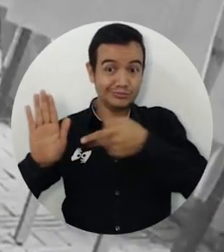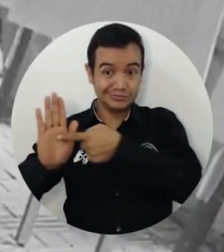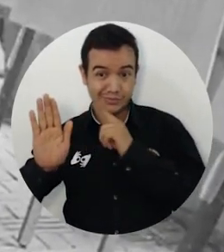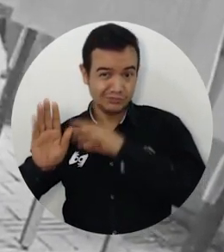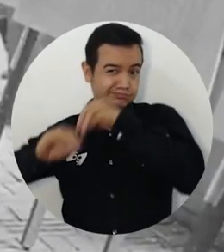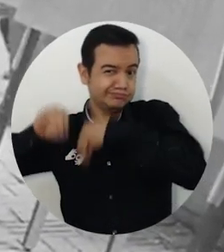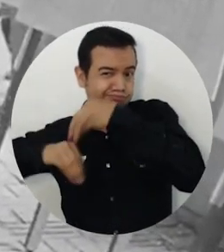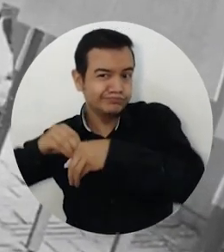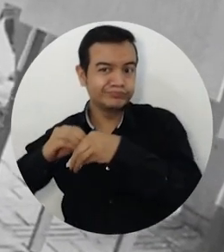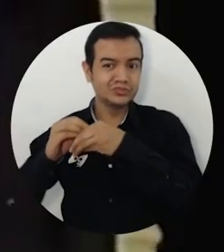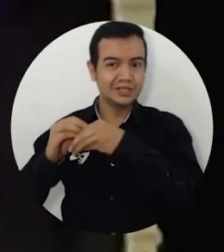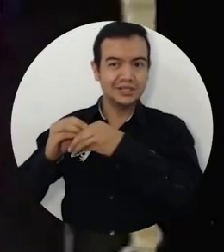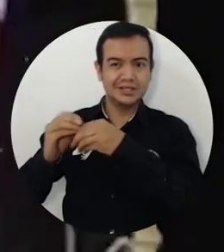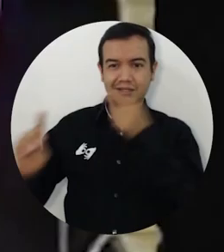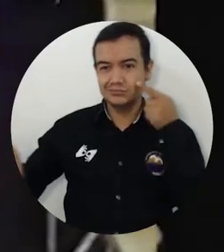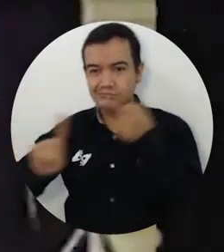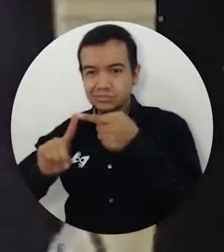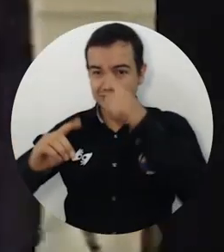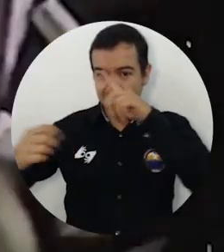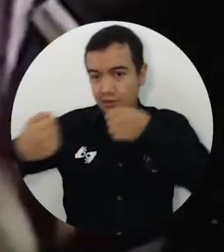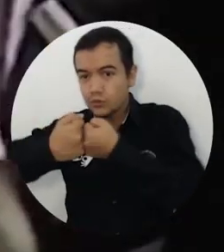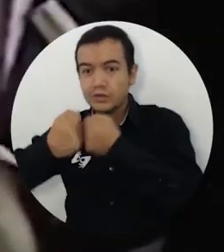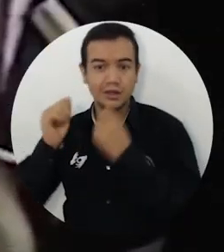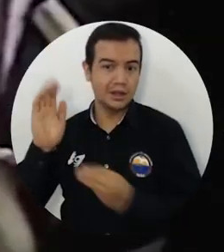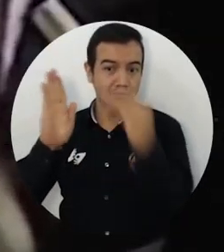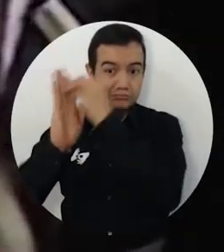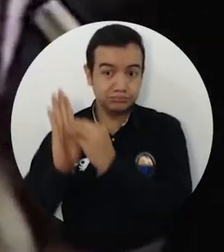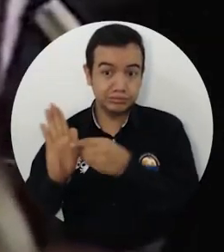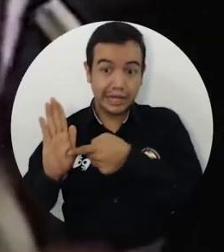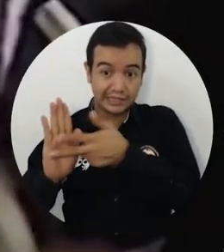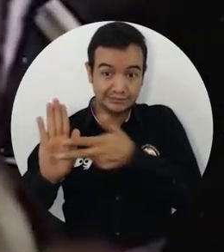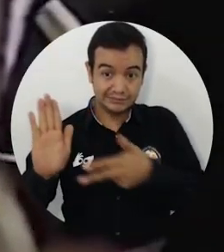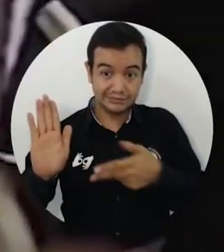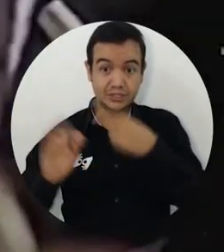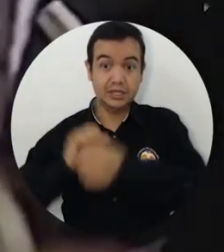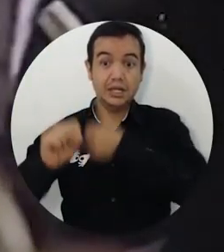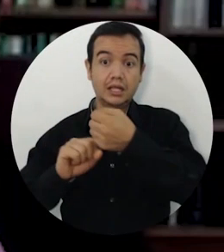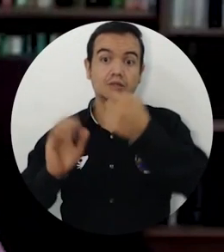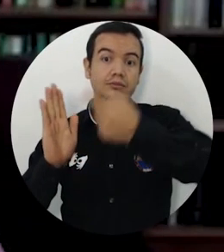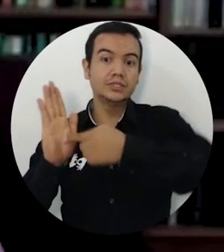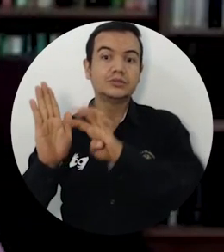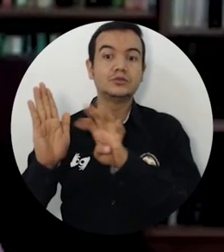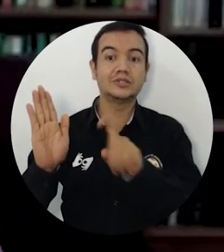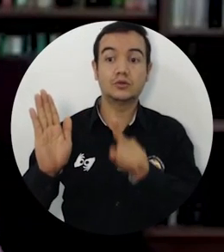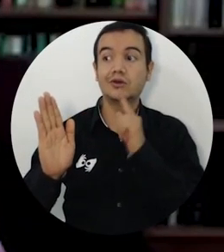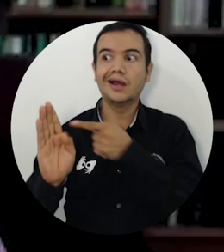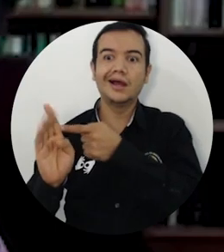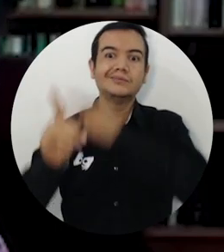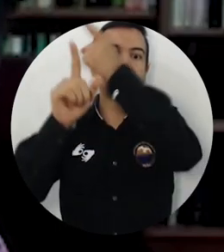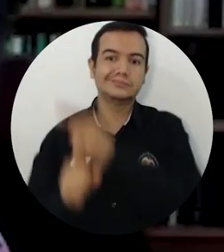se llevó, a los acuerdos a los que llegamos en la Constituyente del año 91, se juntan. Que estamos